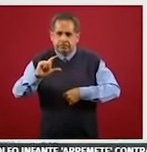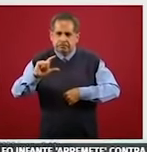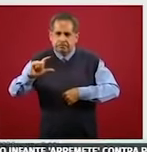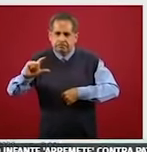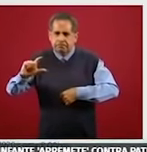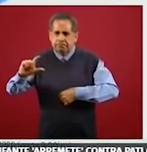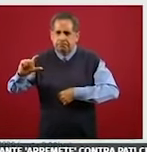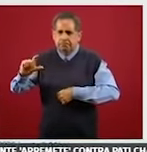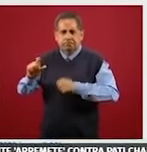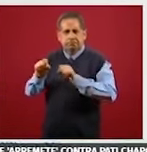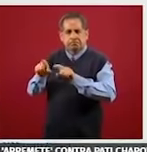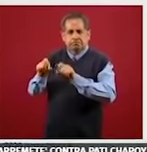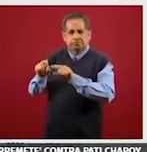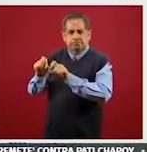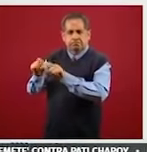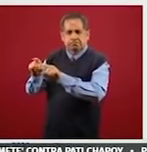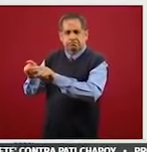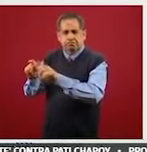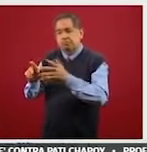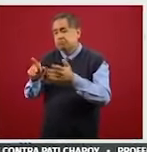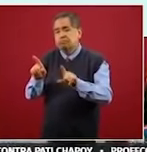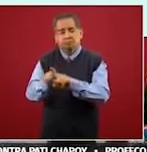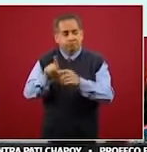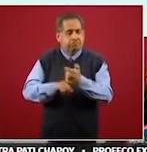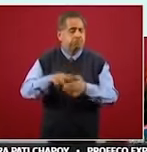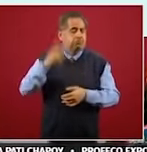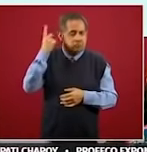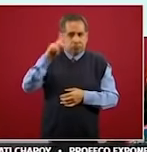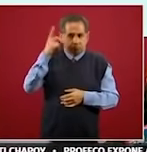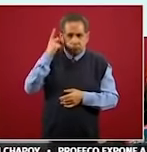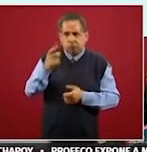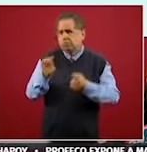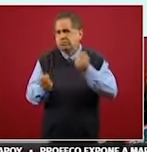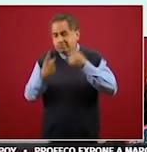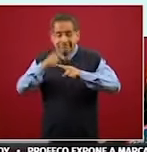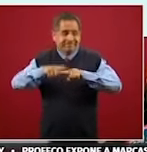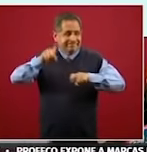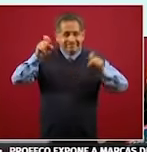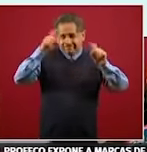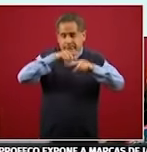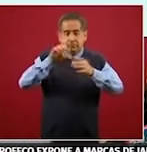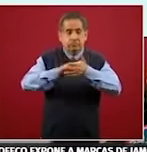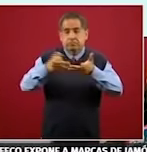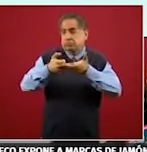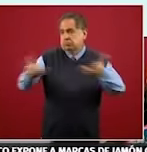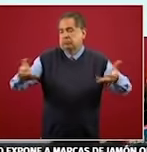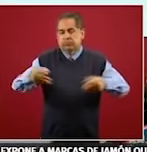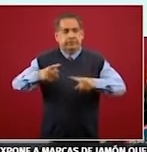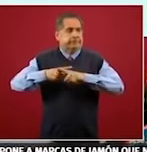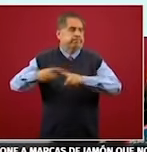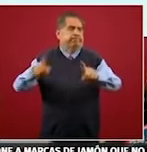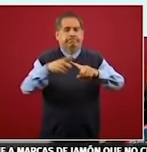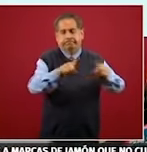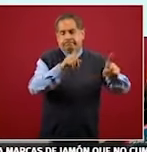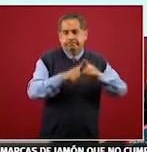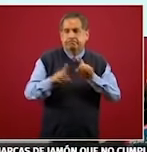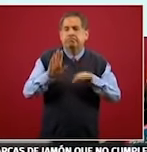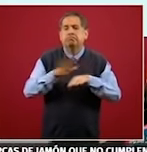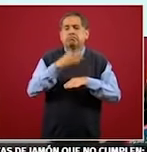en estabilidad. Consideramos que también el estado de Durango, que tiene algunas complejidades, por ejemplo, territoriales, por su